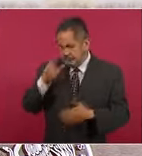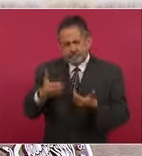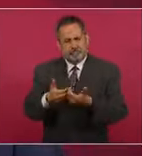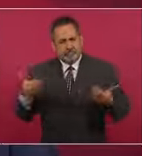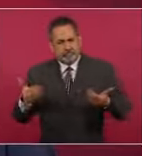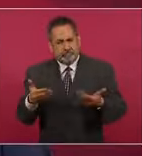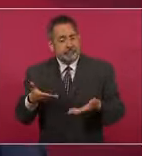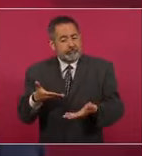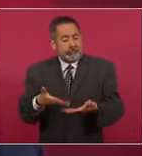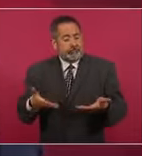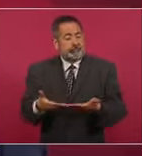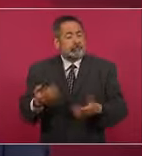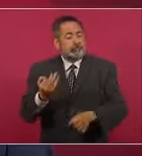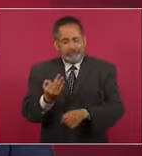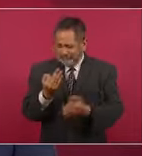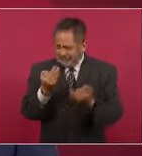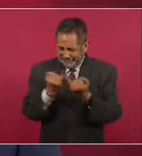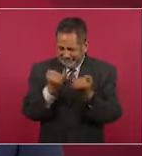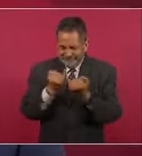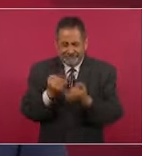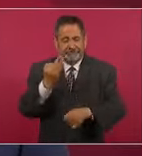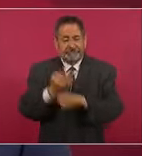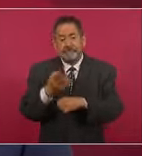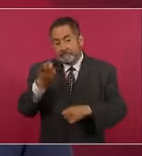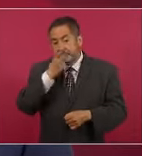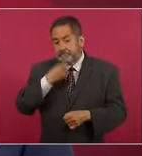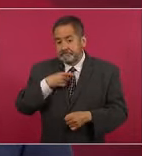que se necesita, me dijo,